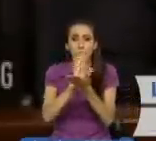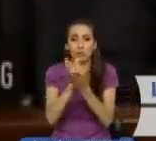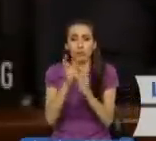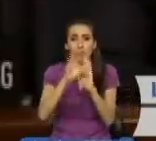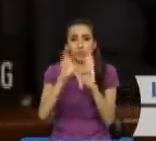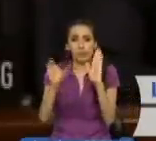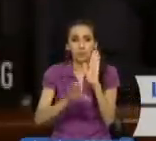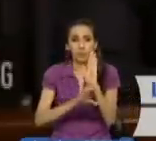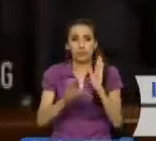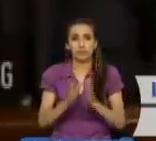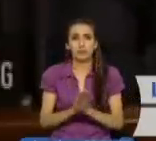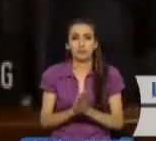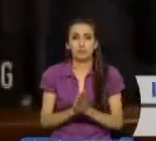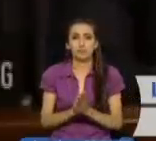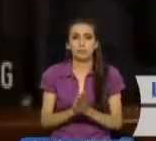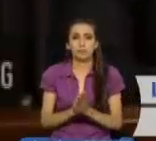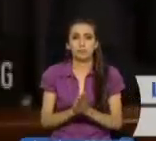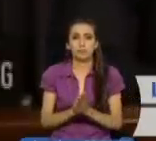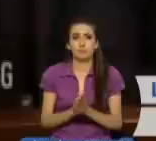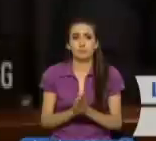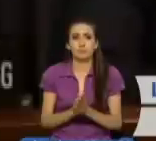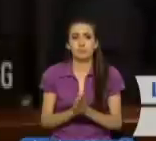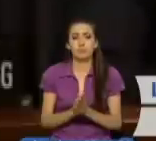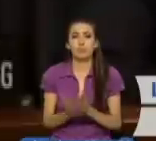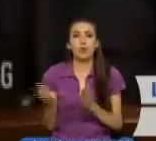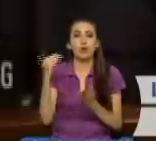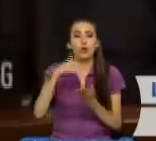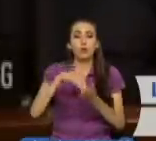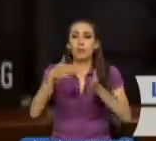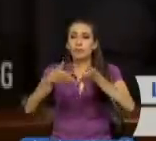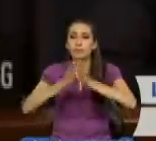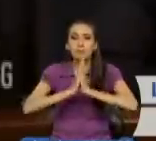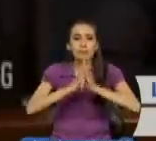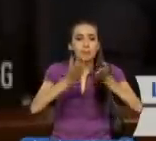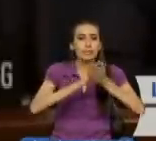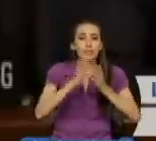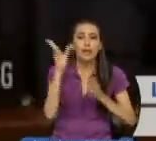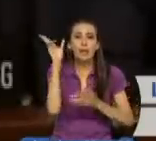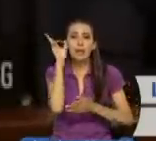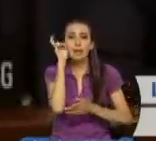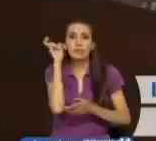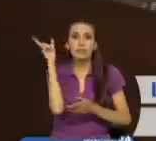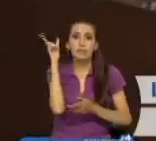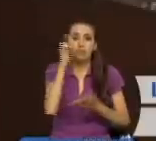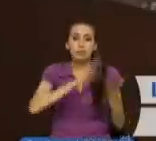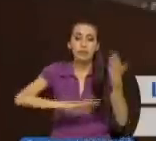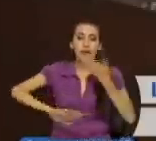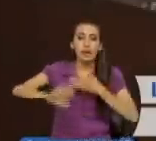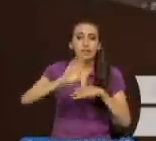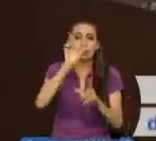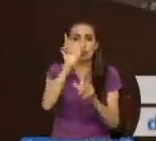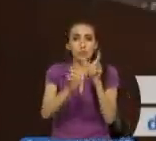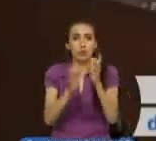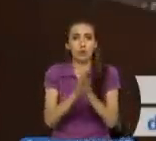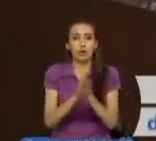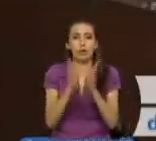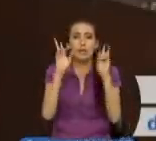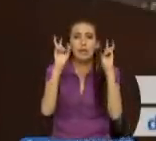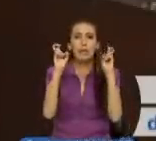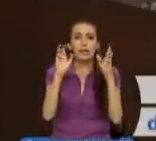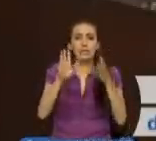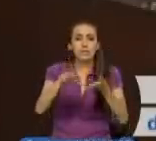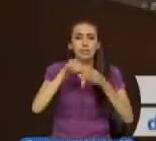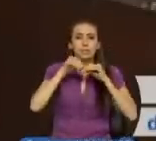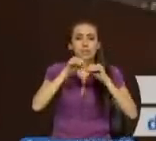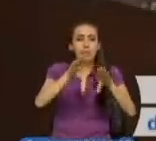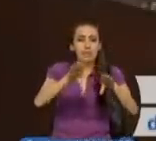nacional Constituyente reiterar el pedido de Escuchar al pueblo el tema fue abordado semanas atrás por los cancilleres